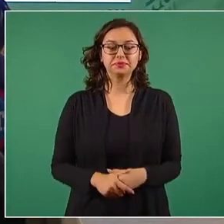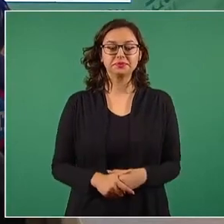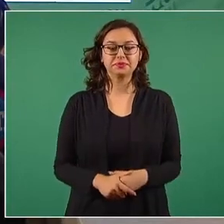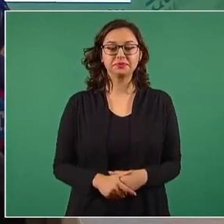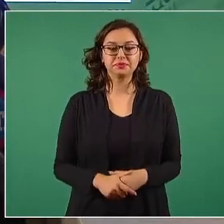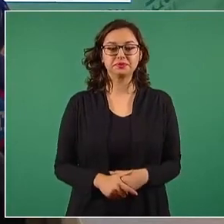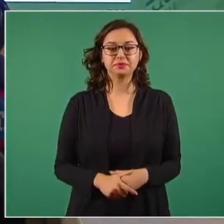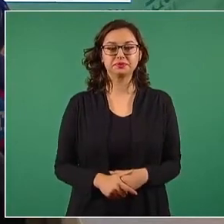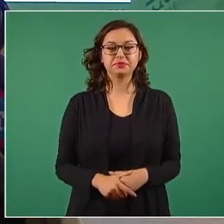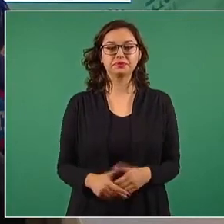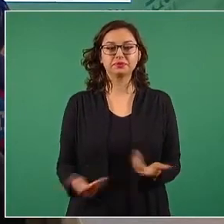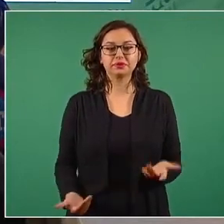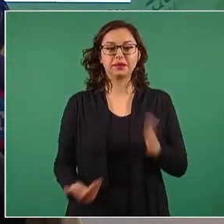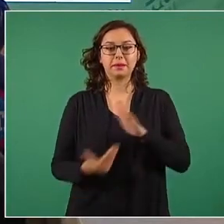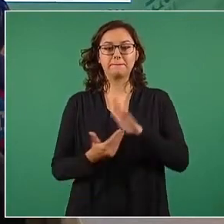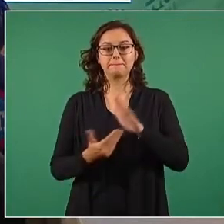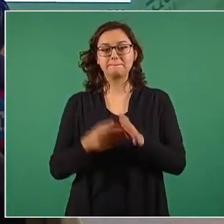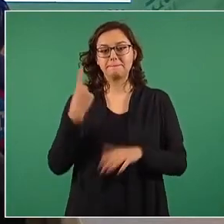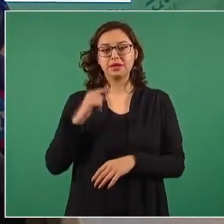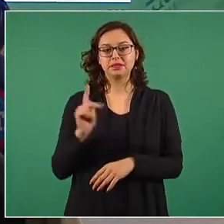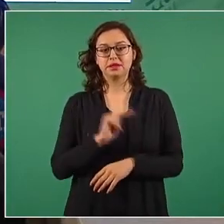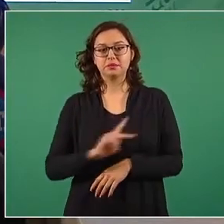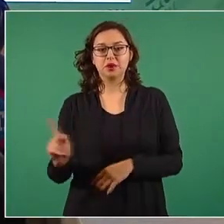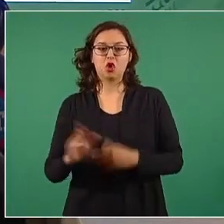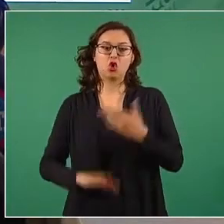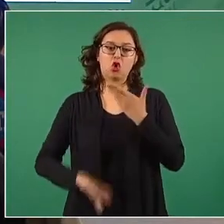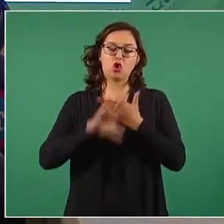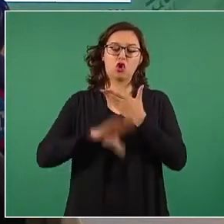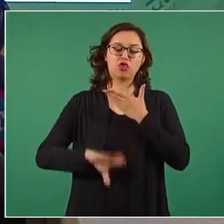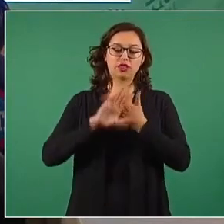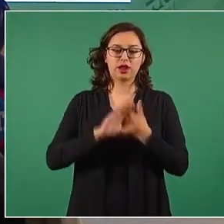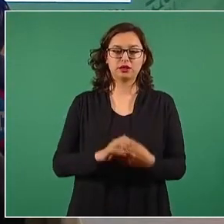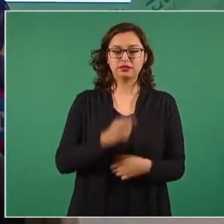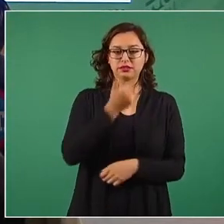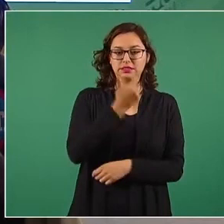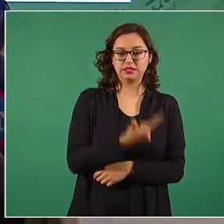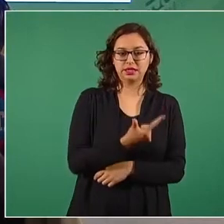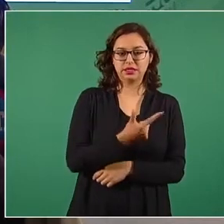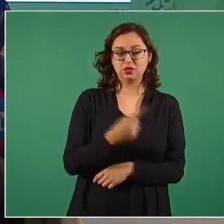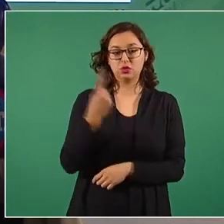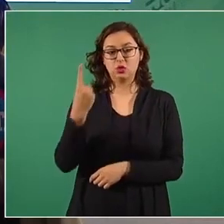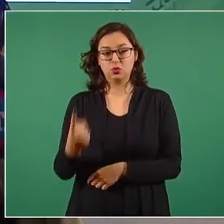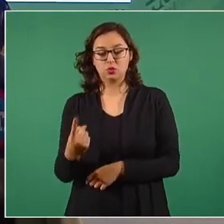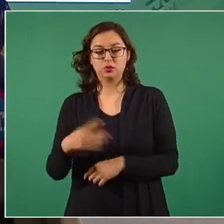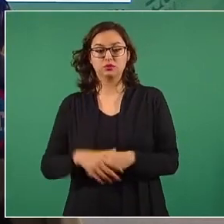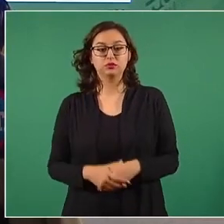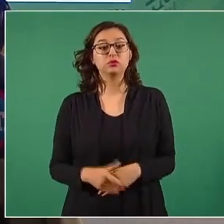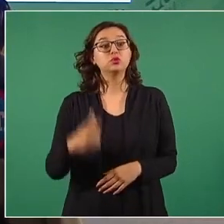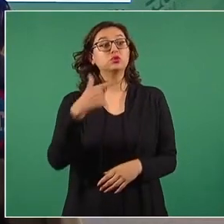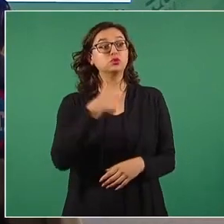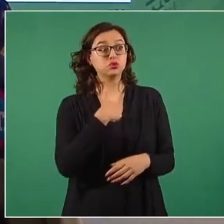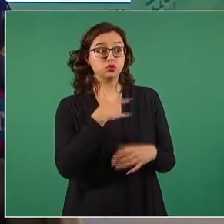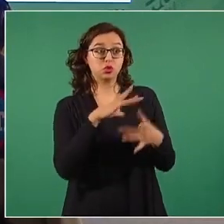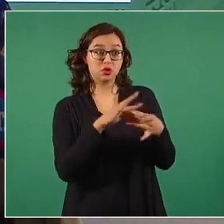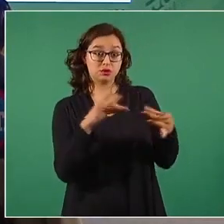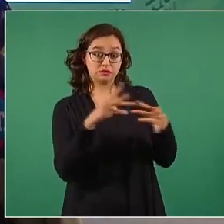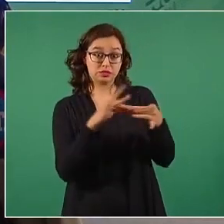Mesa para todos, 7-1. Me refiero de las notas específicas.